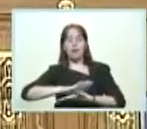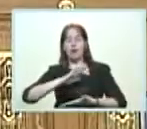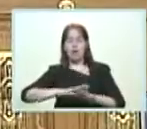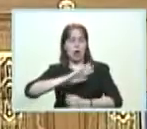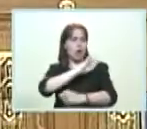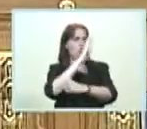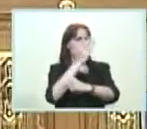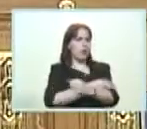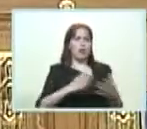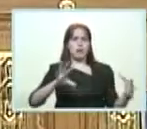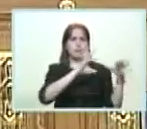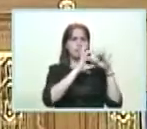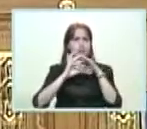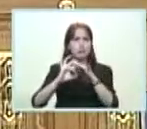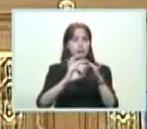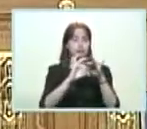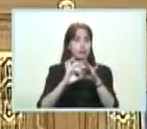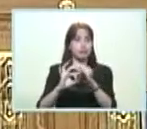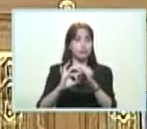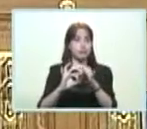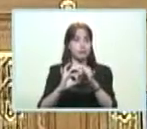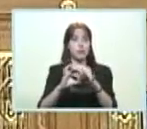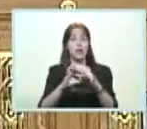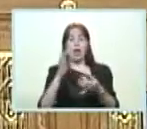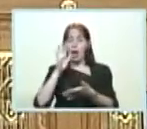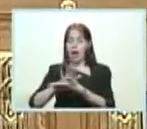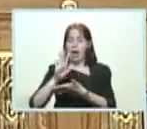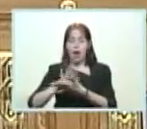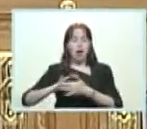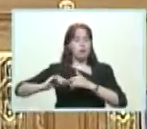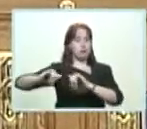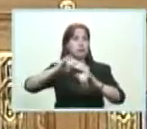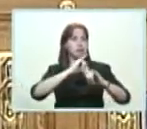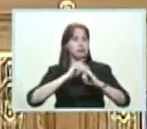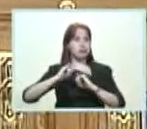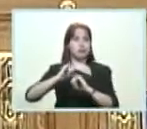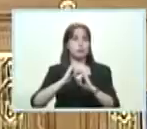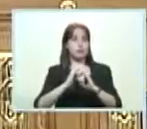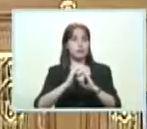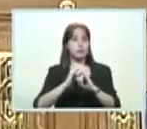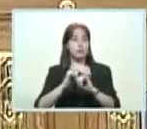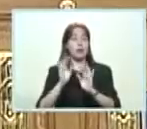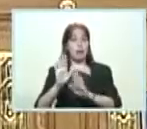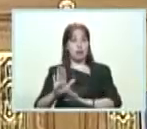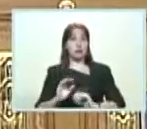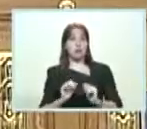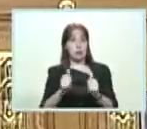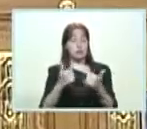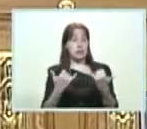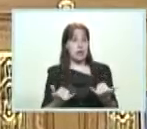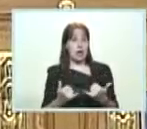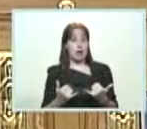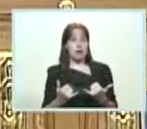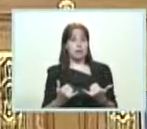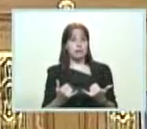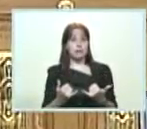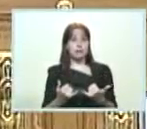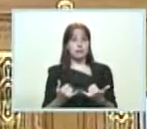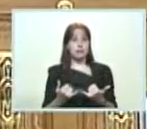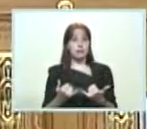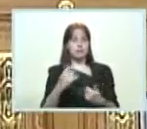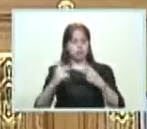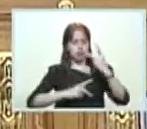poderes constituidos. En armonía. Así que ya ha arrancado, como decía al principio,